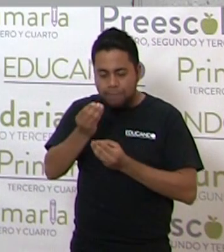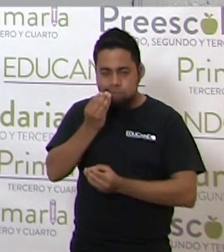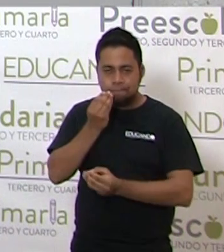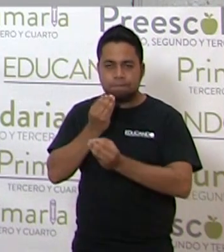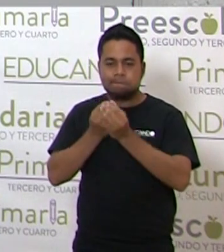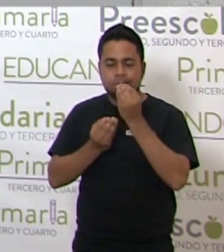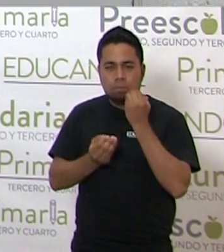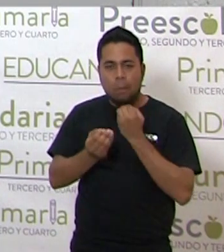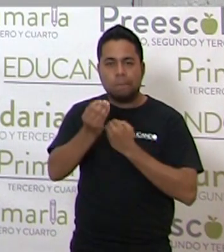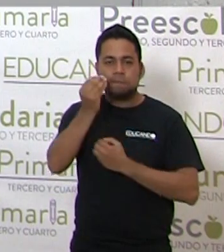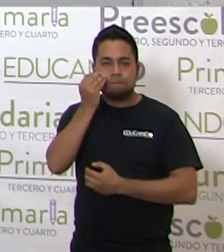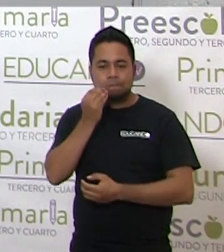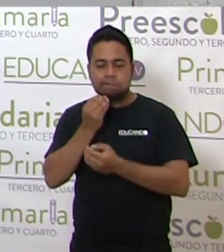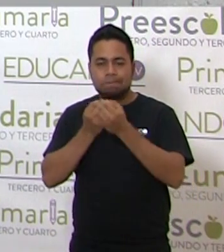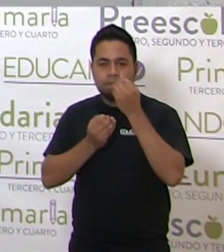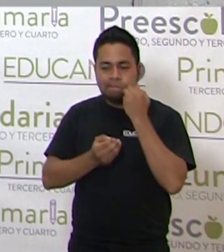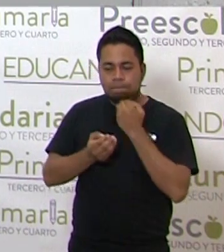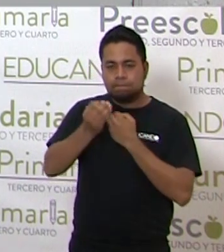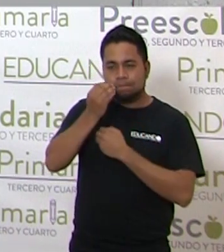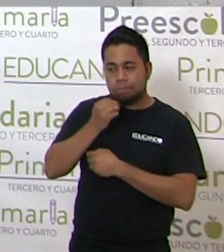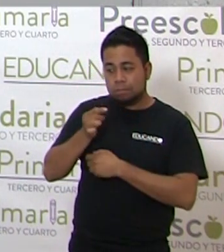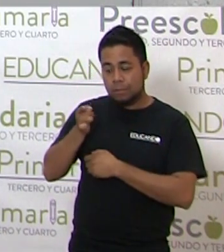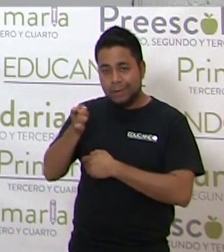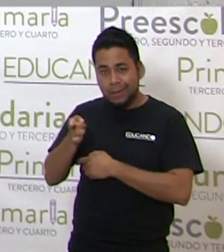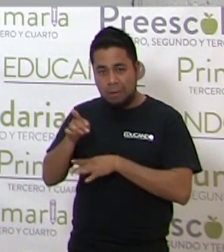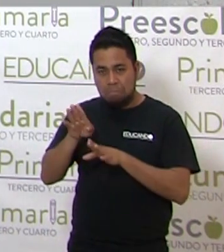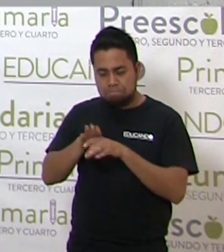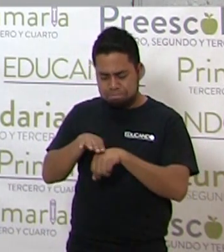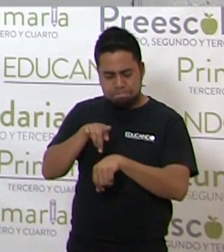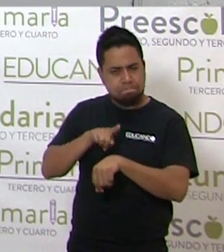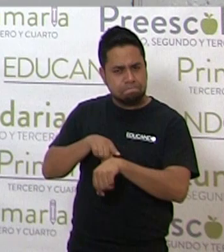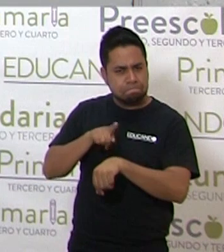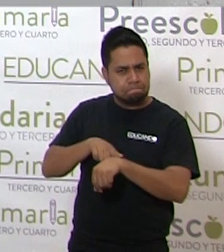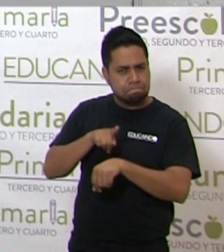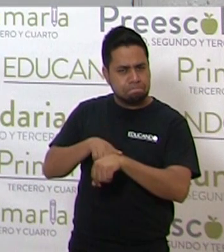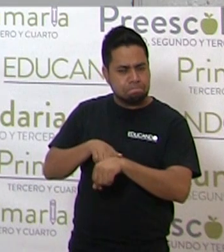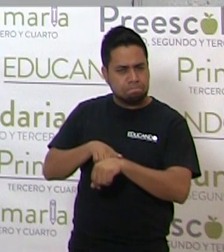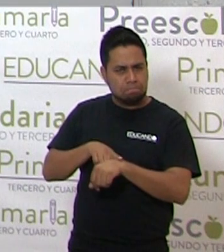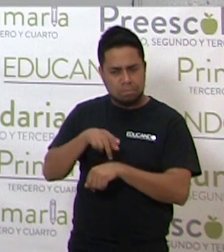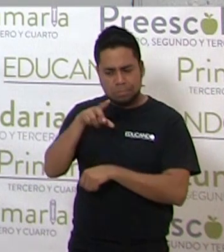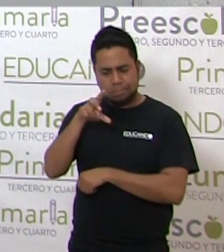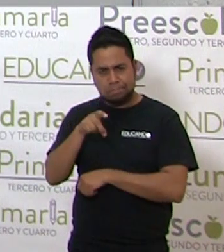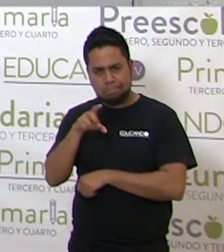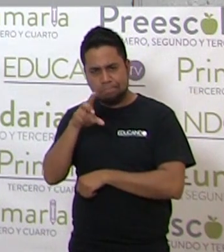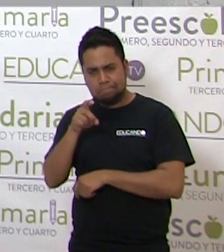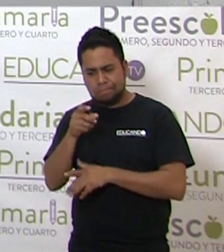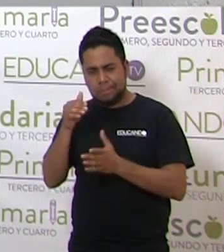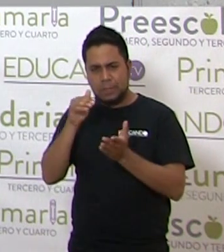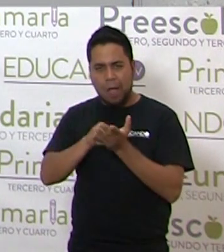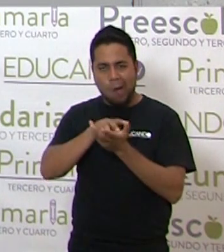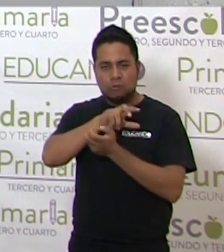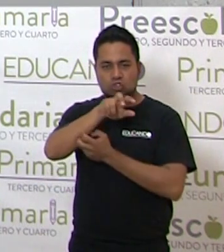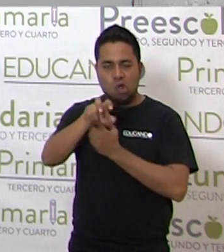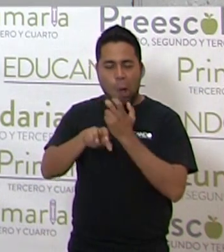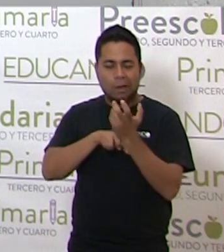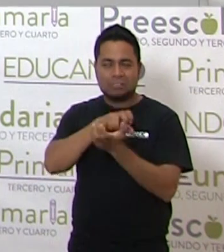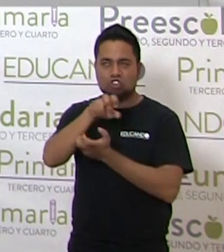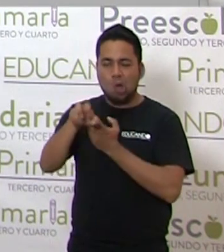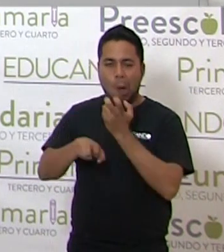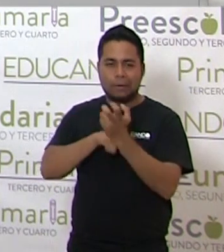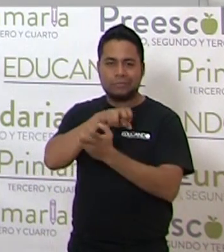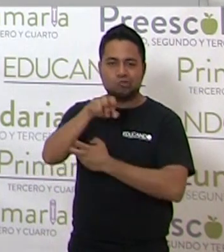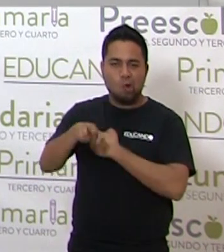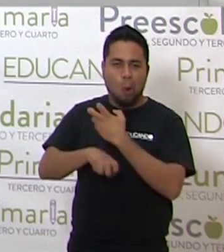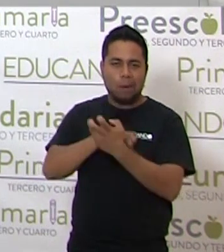esta actividad ejecuta en promedio diario 30,000 movimientos de mandíbula y